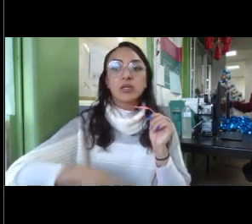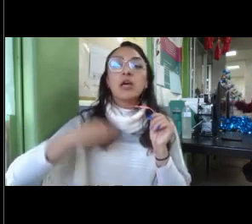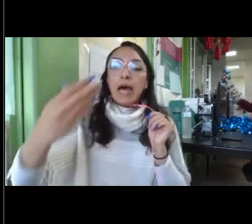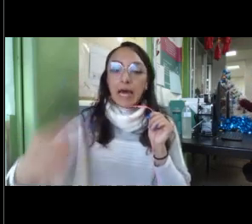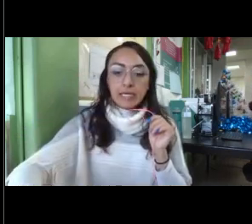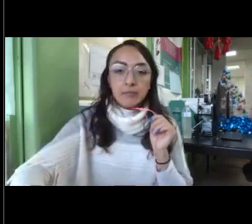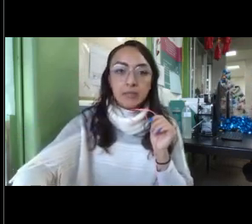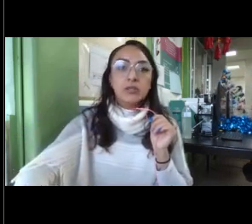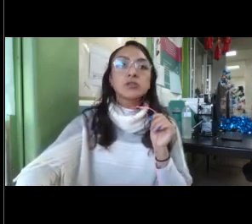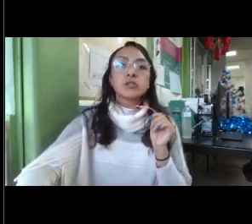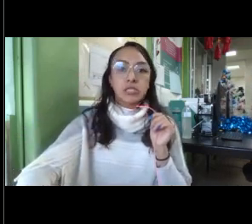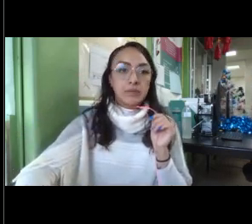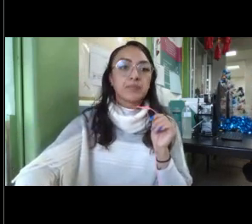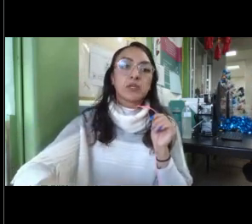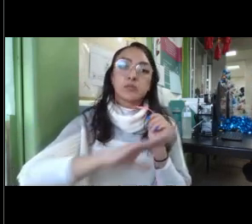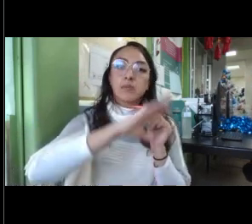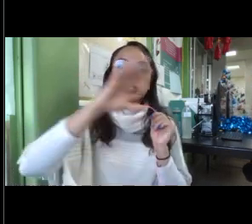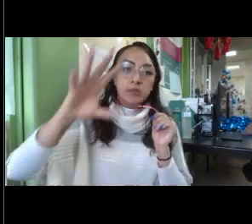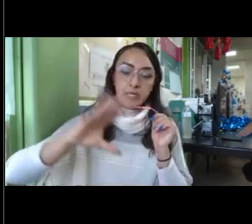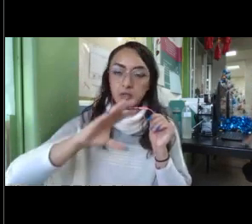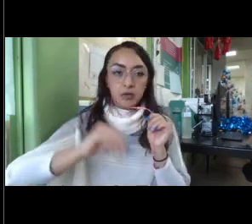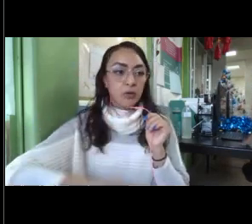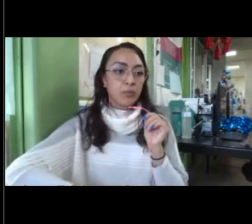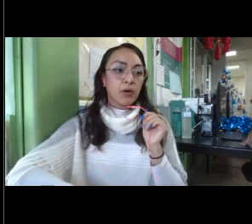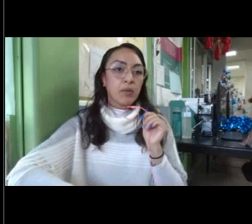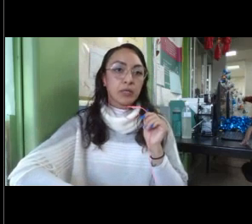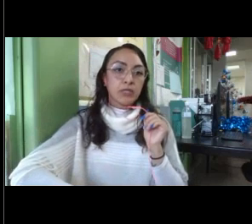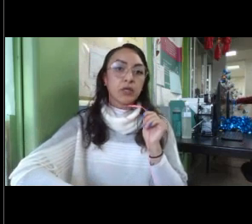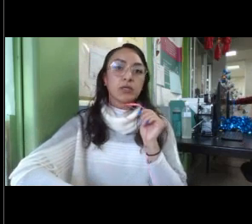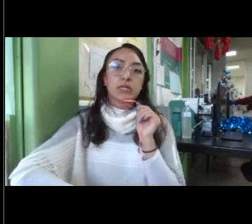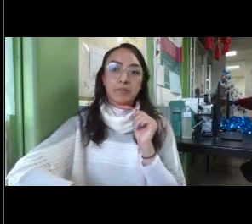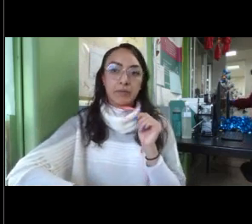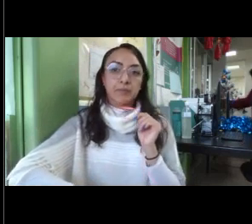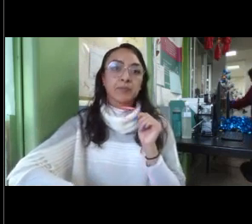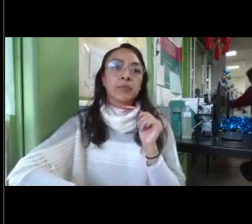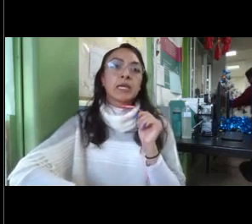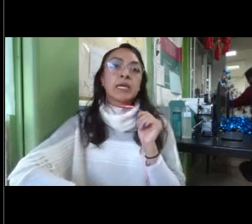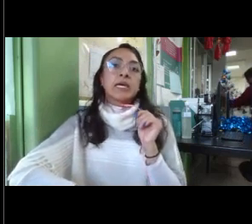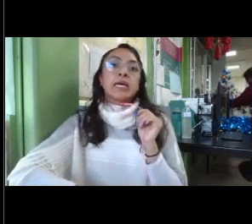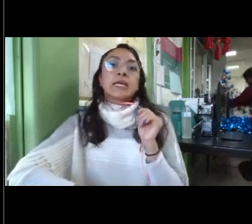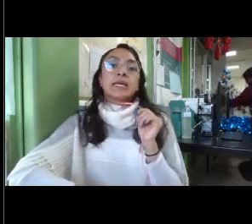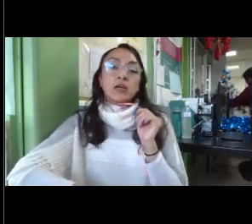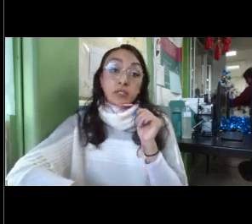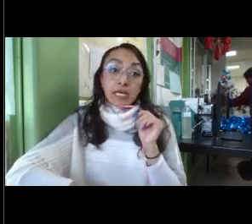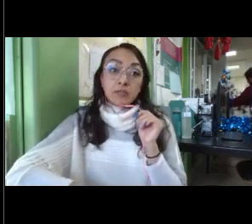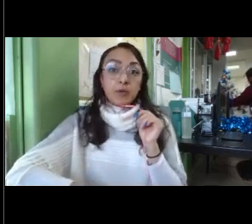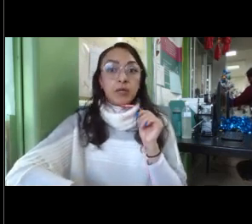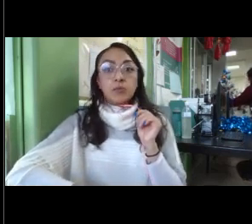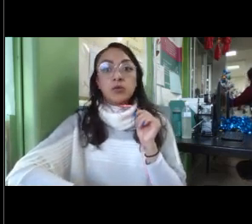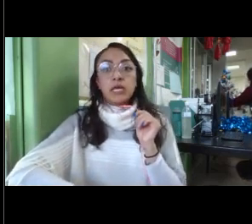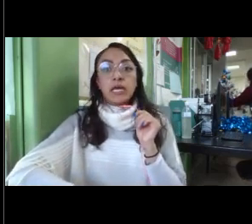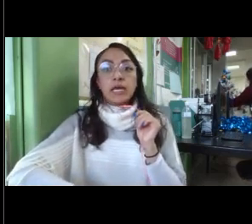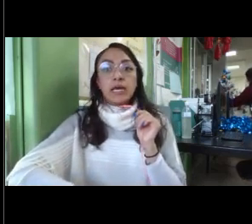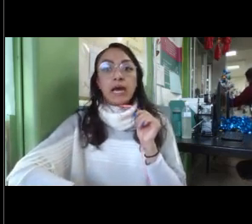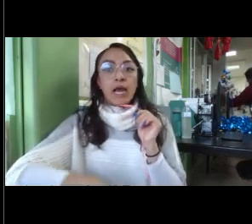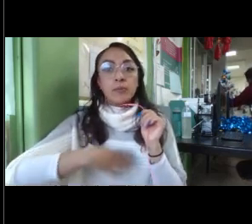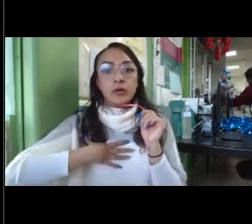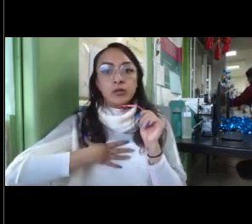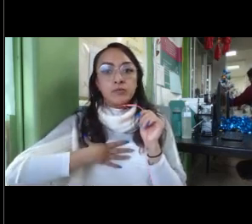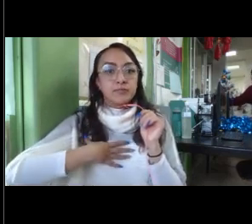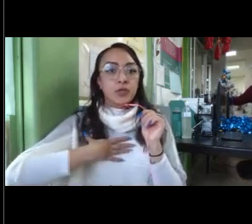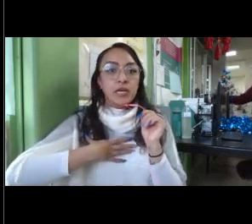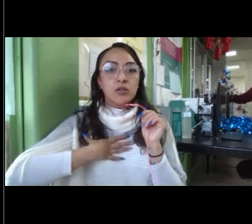con ellos. ¿Hay elementos? Sí, los vamos a ir viendo poco a poquito también. ¿Qué cosas podemos